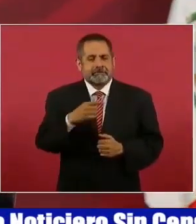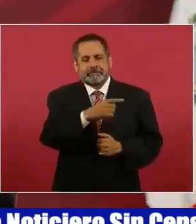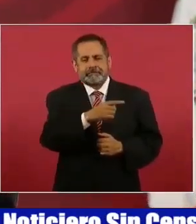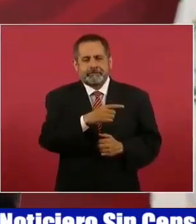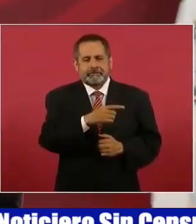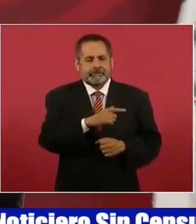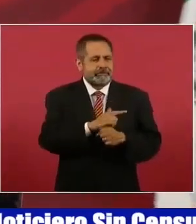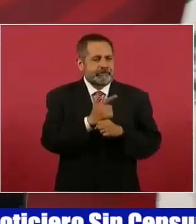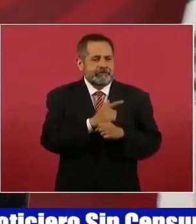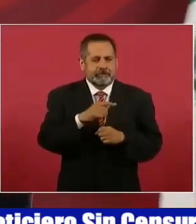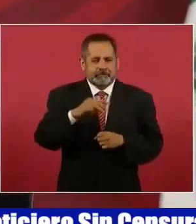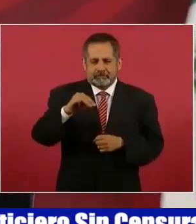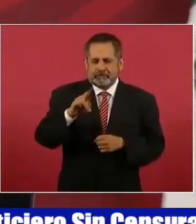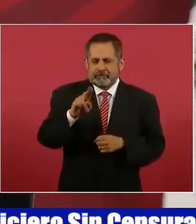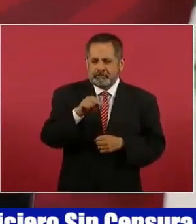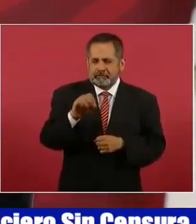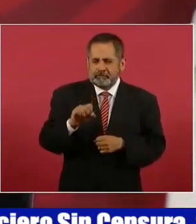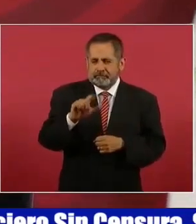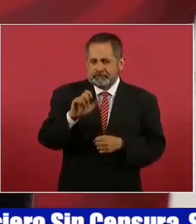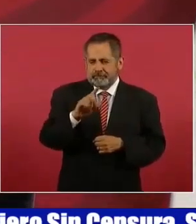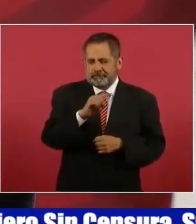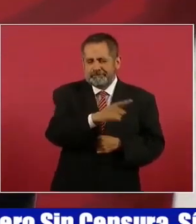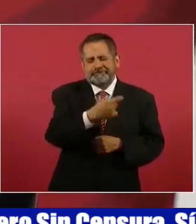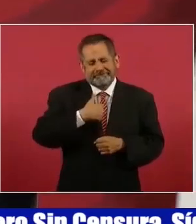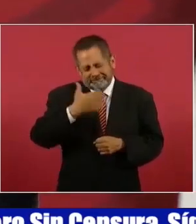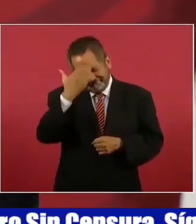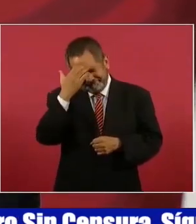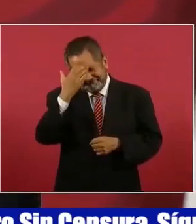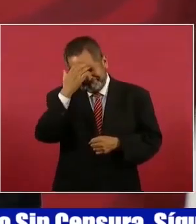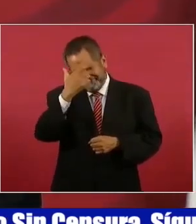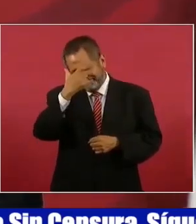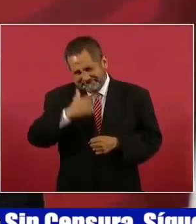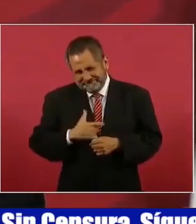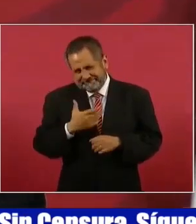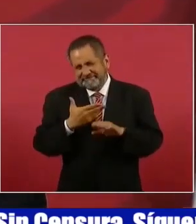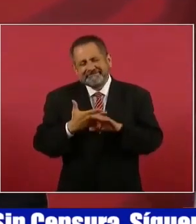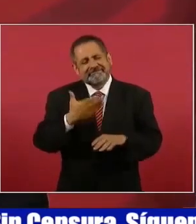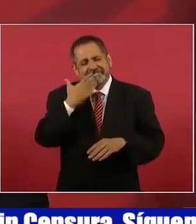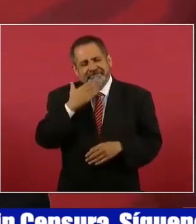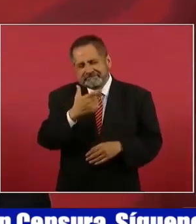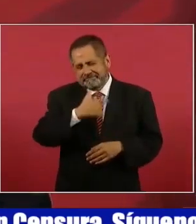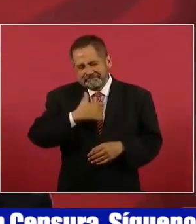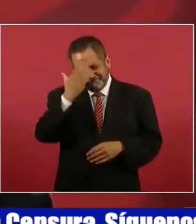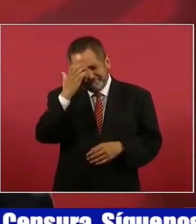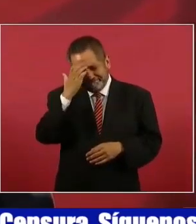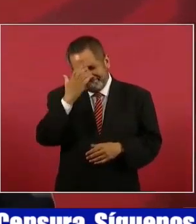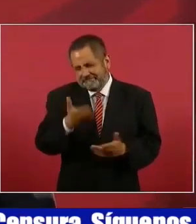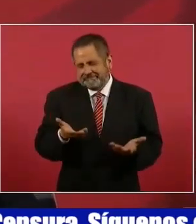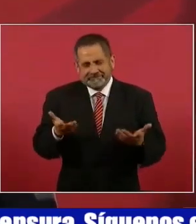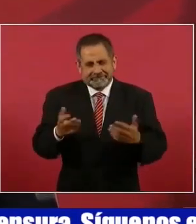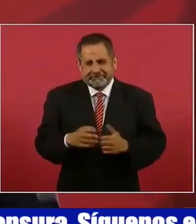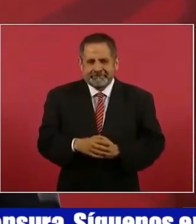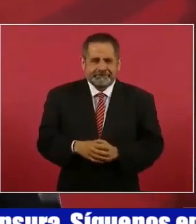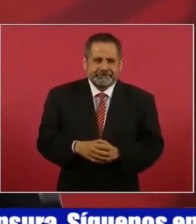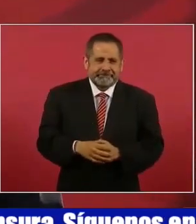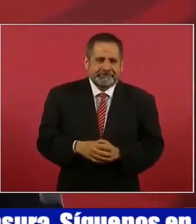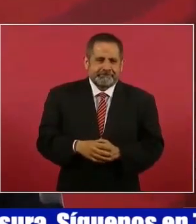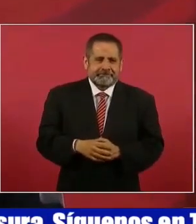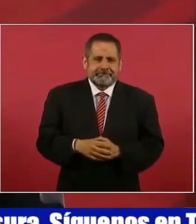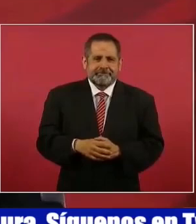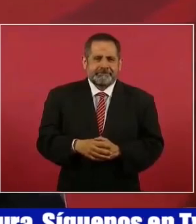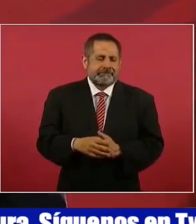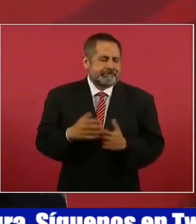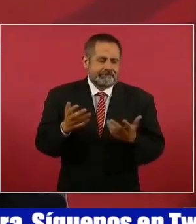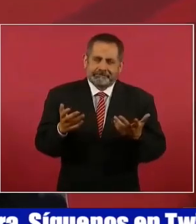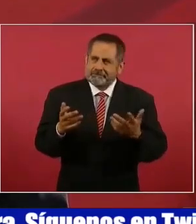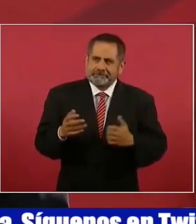Andrés Manuel y Gustavo Petro, pues también que no resulta, digamos, tan contundente como la que sí vimos ya, por ejemplo, de Lula, quien hace